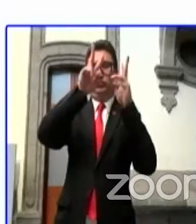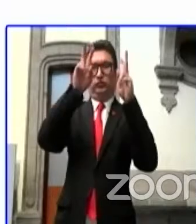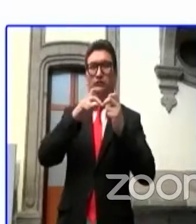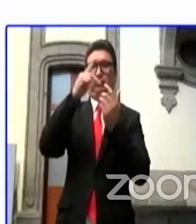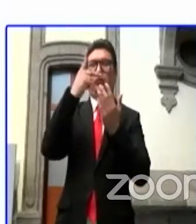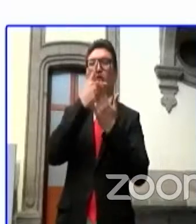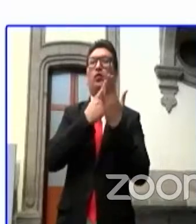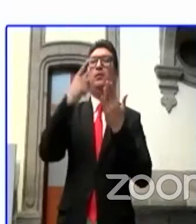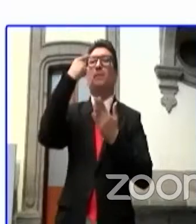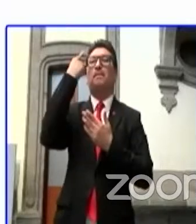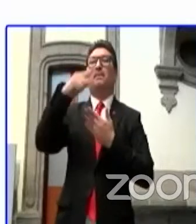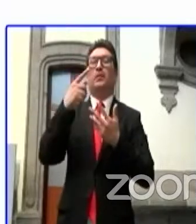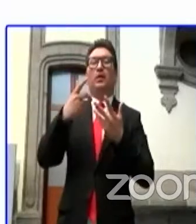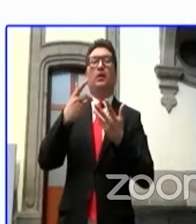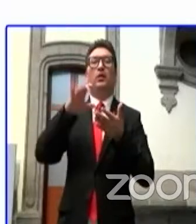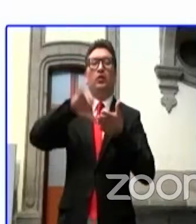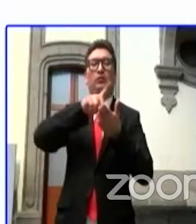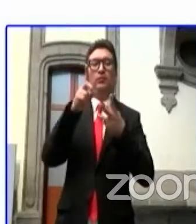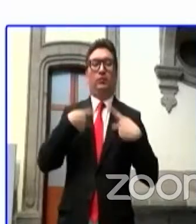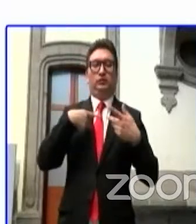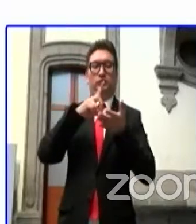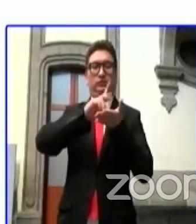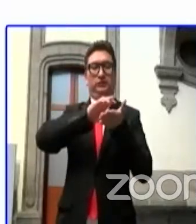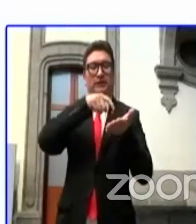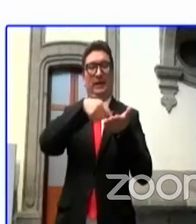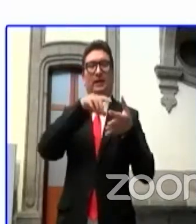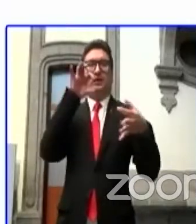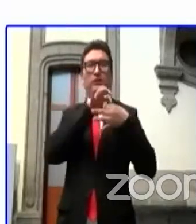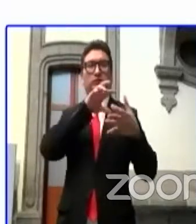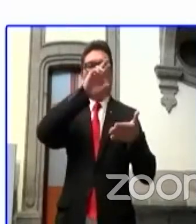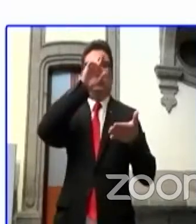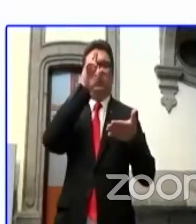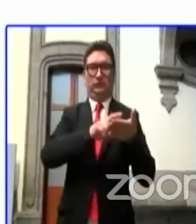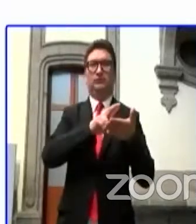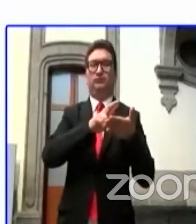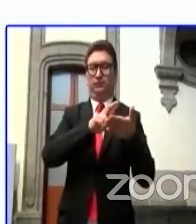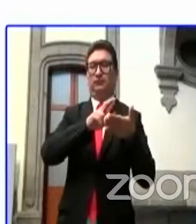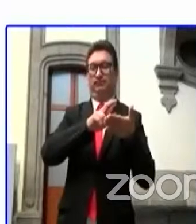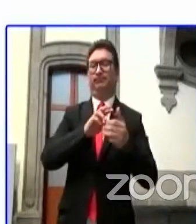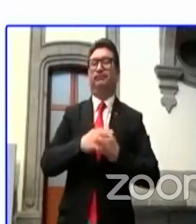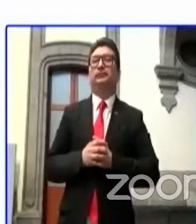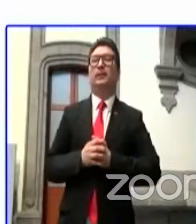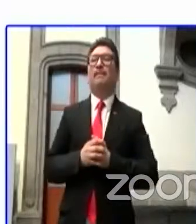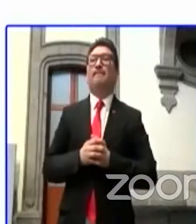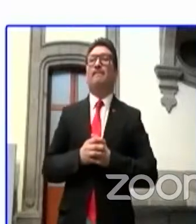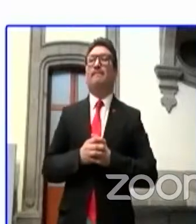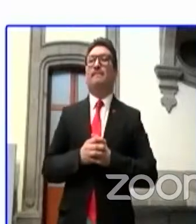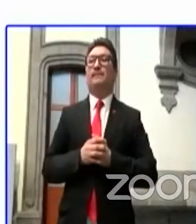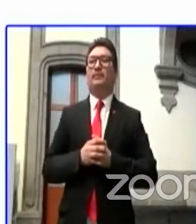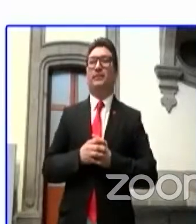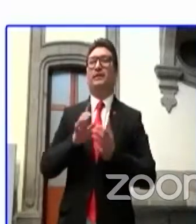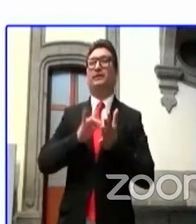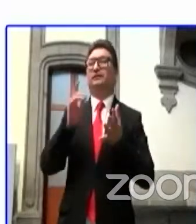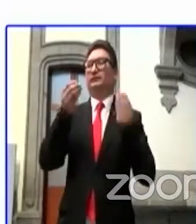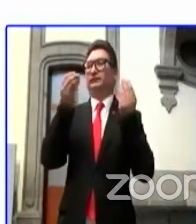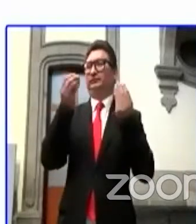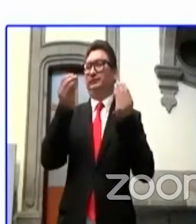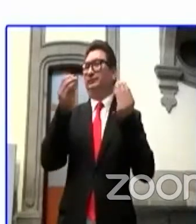la implementación de la Convención sobre los Derechos de las Personas con Discapacidad. Muchísimas